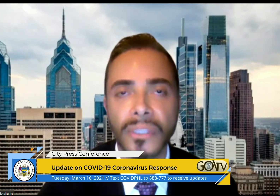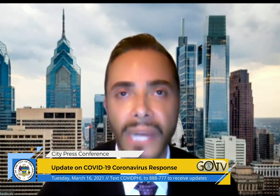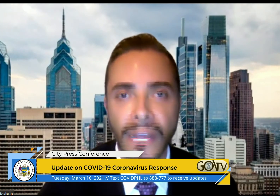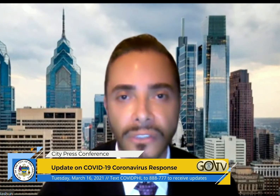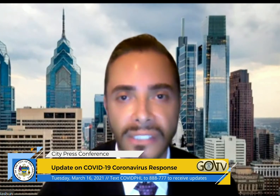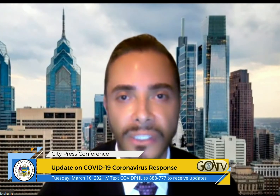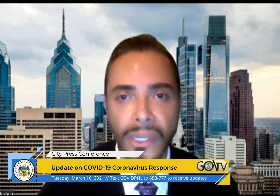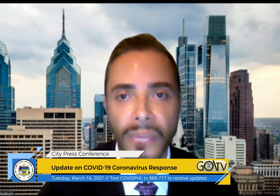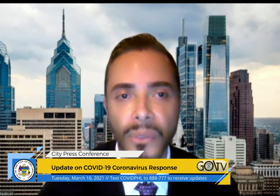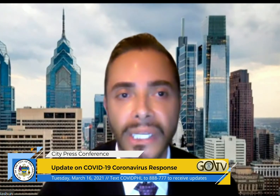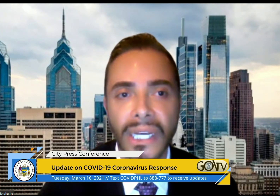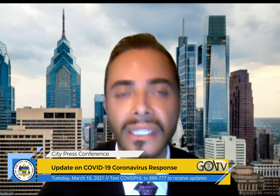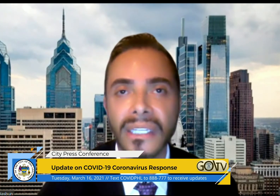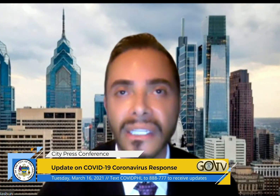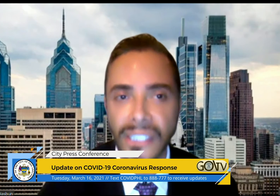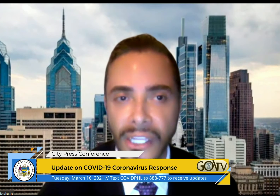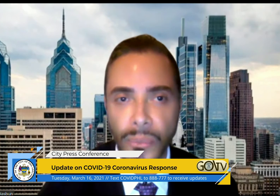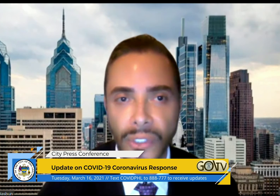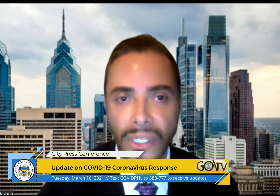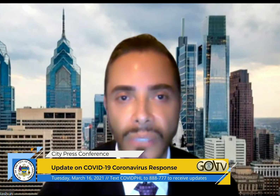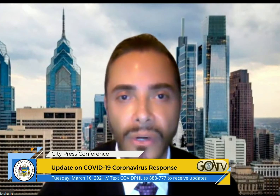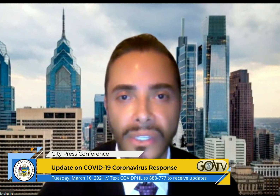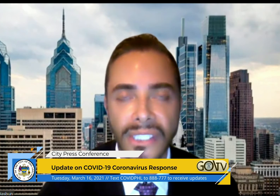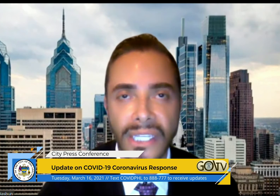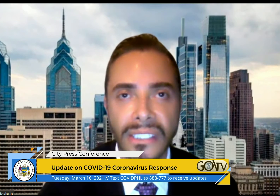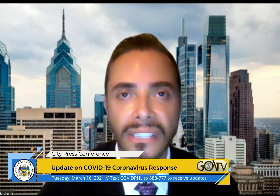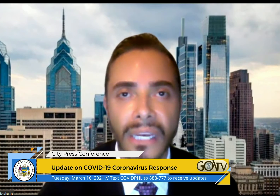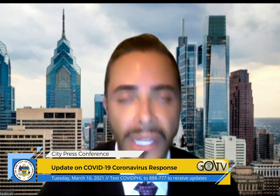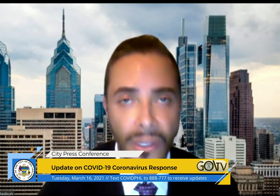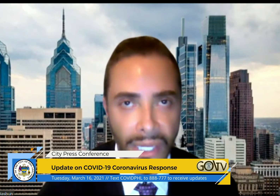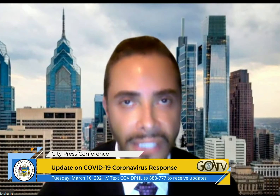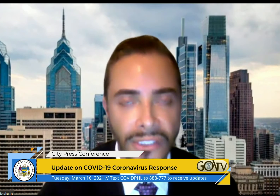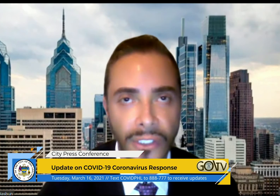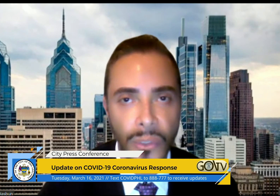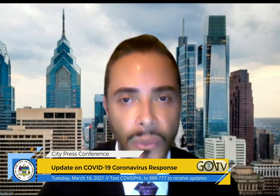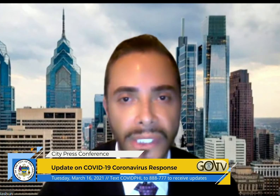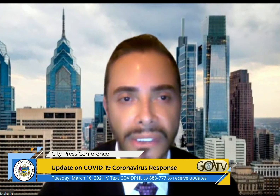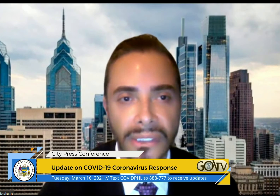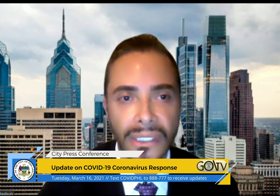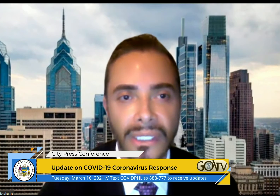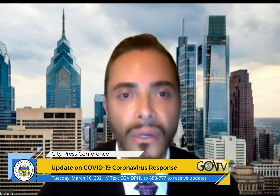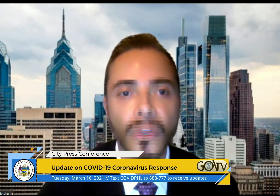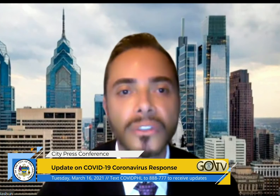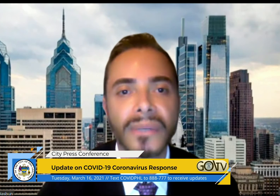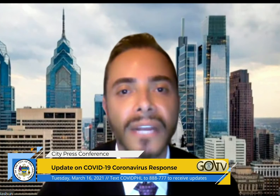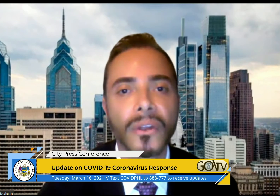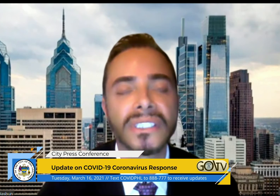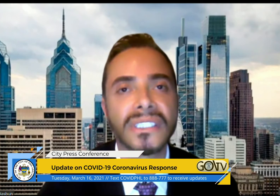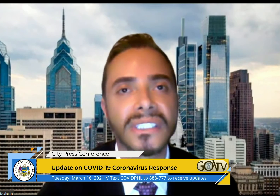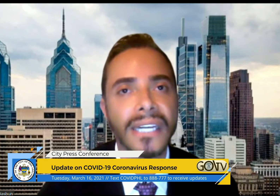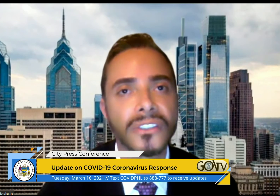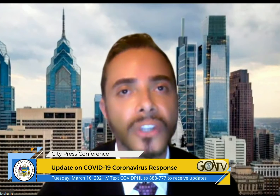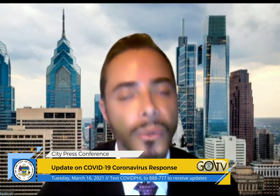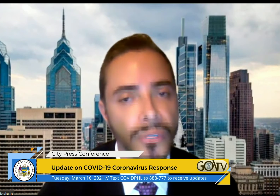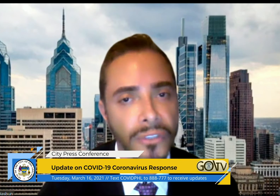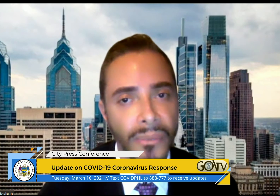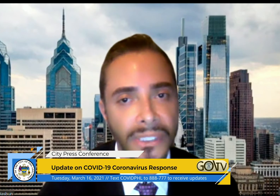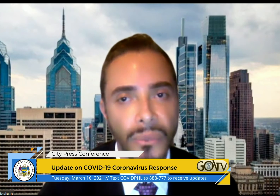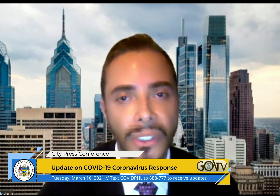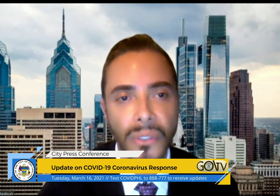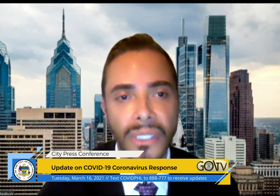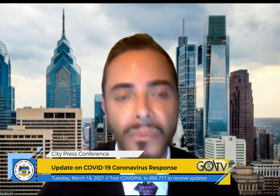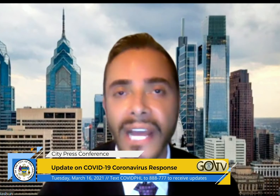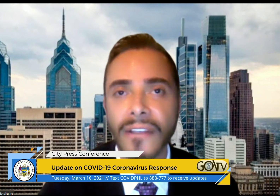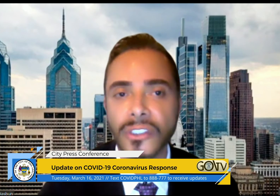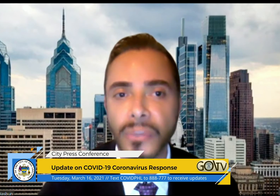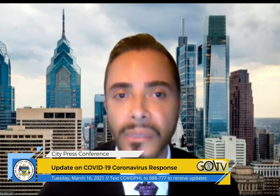otros empleados de la seguridad pública que siguieron protegiendo a los residentes en medio de gran incertidumbre. Otros trabajadores esenciales, como nuestros